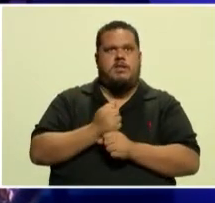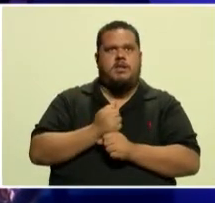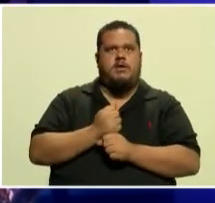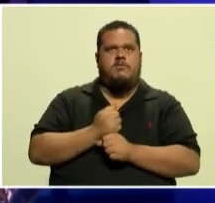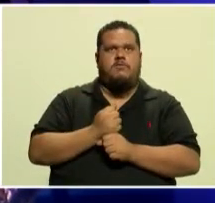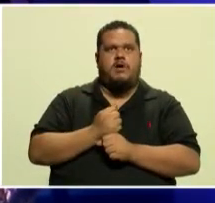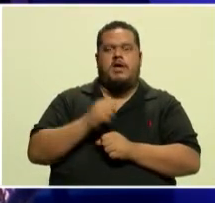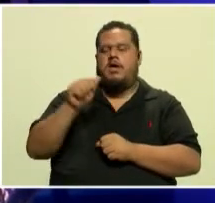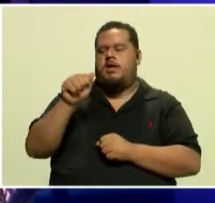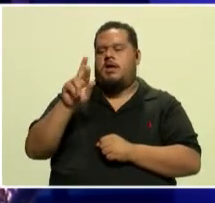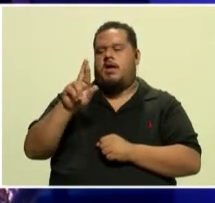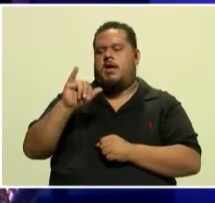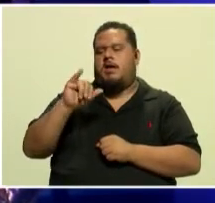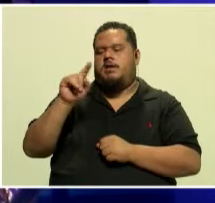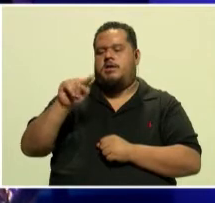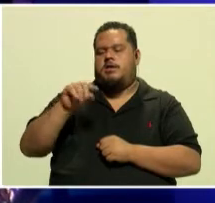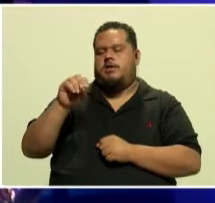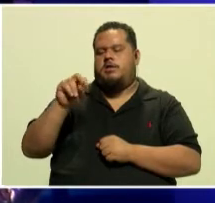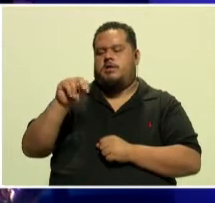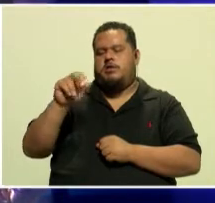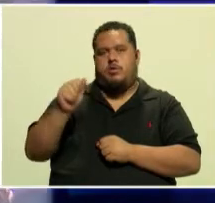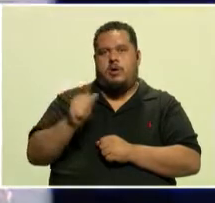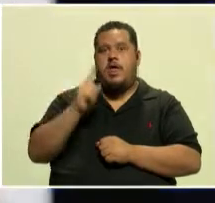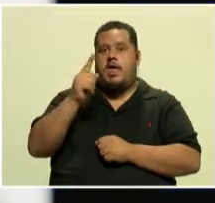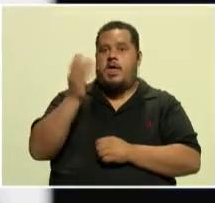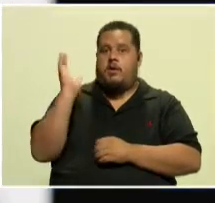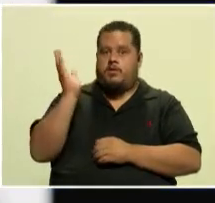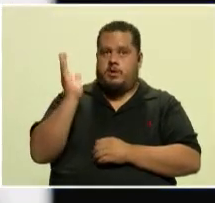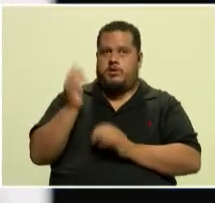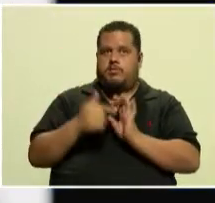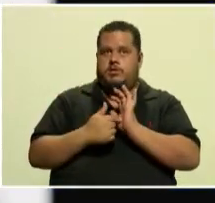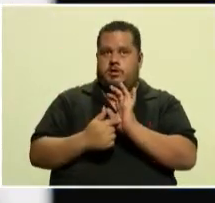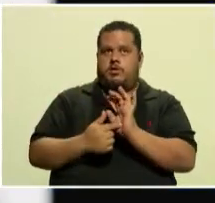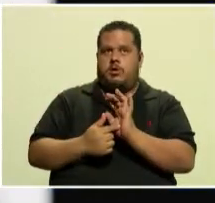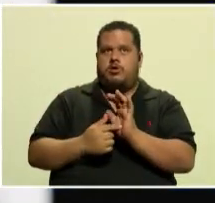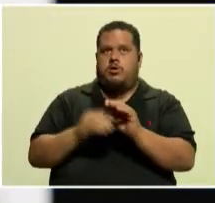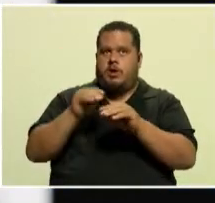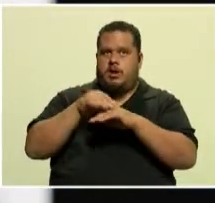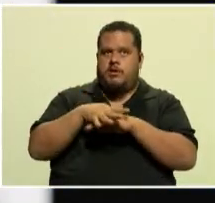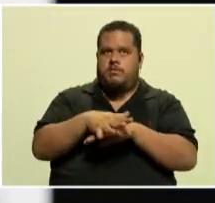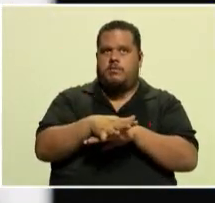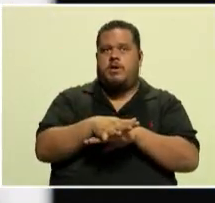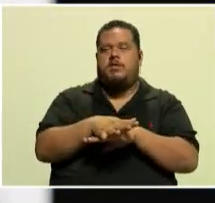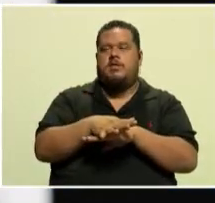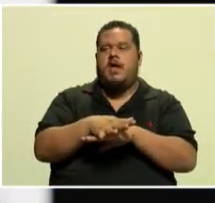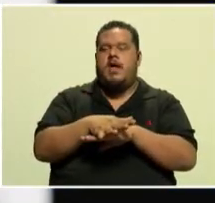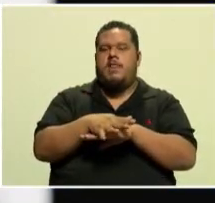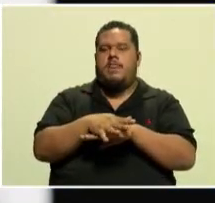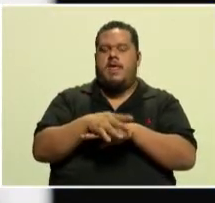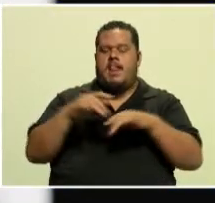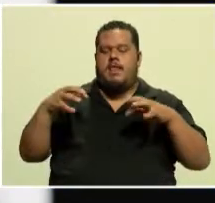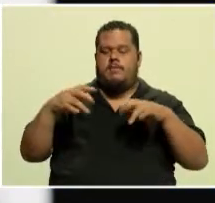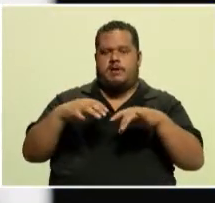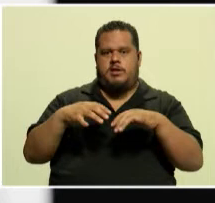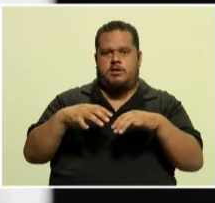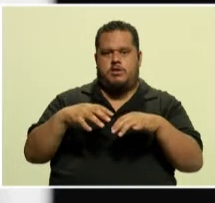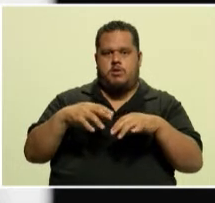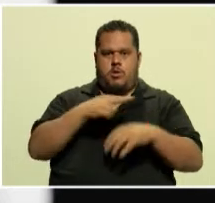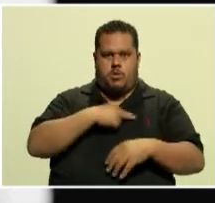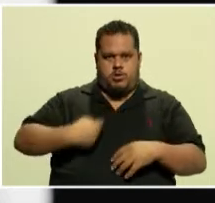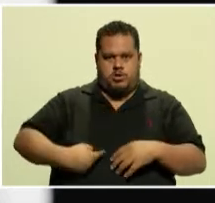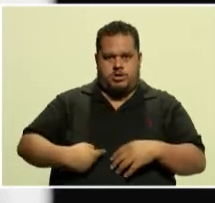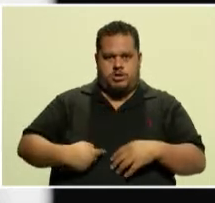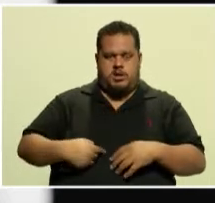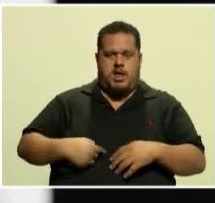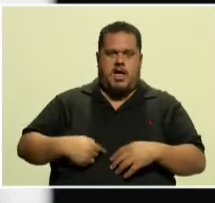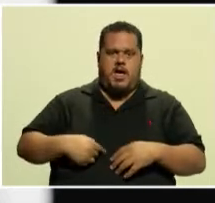en Arizona, en el ASU Museum, en una exposición sobre la influencia de la inmigración china en América. Y